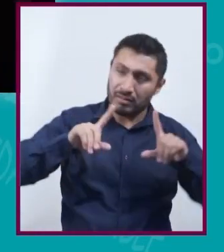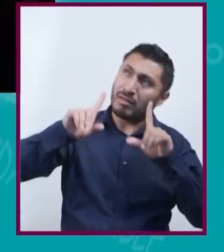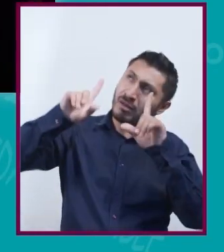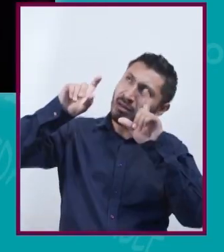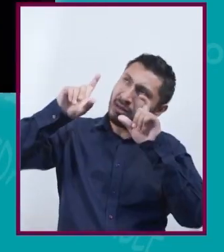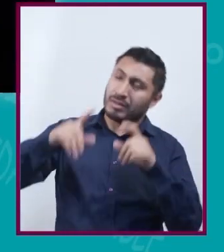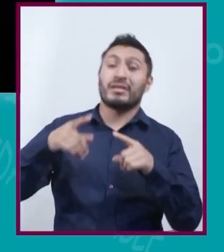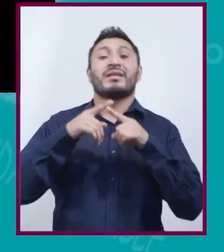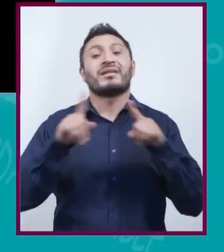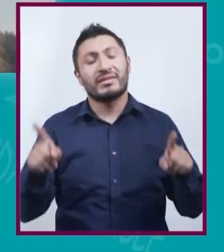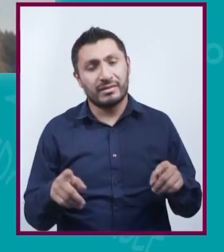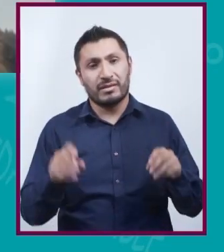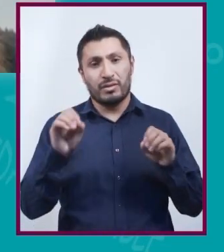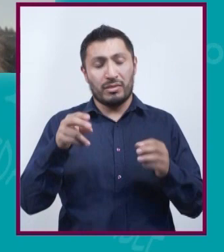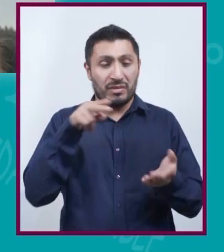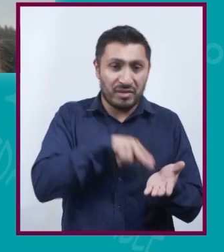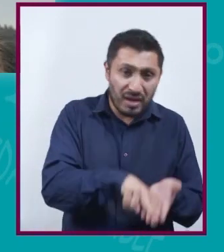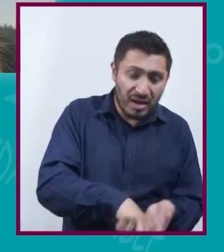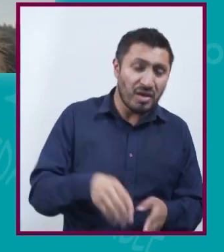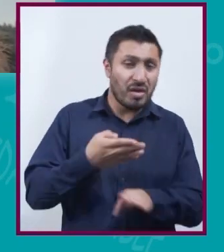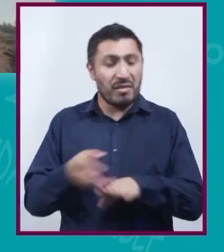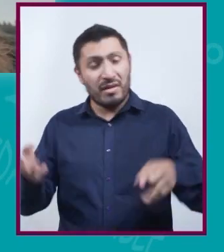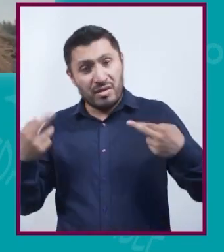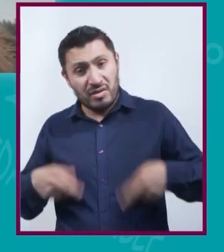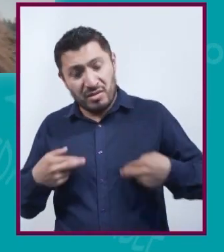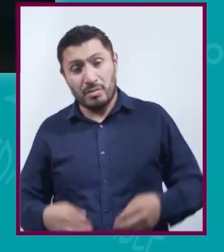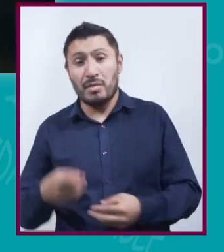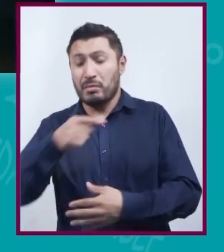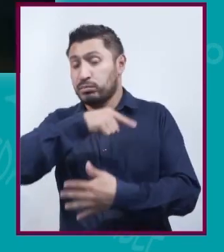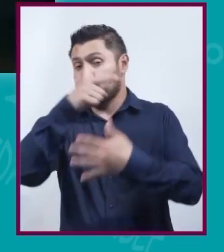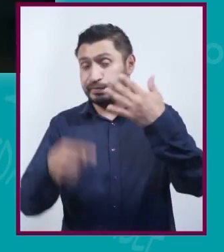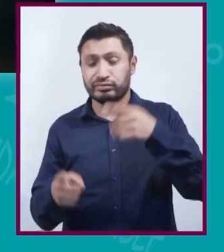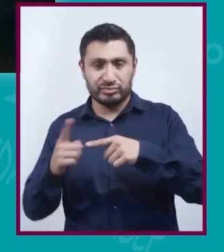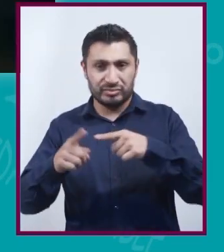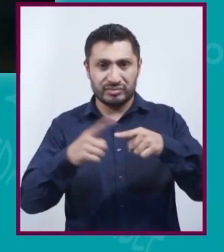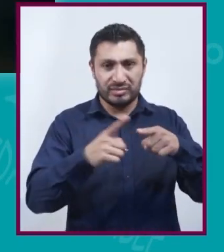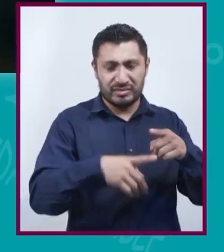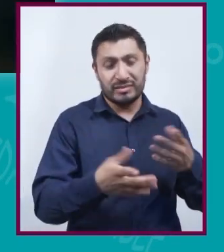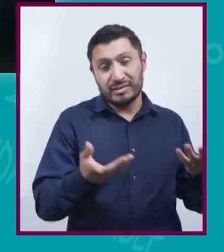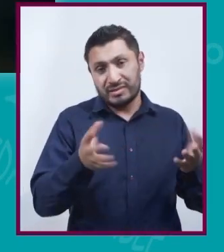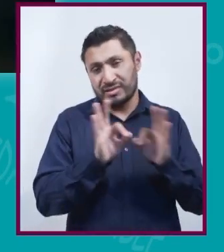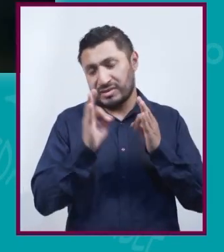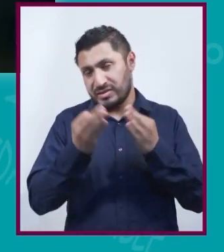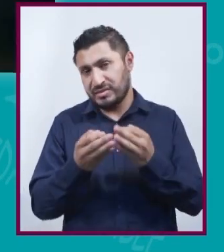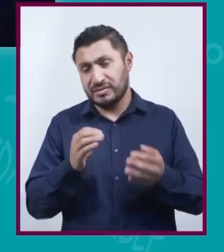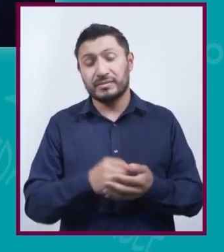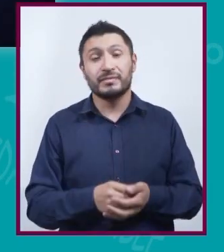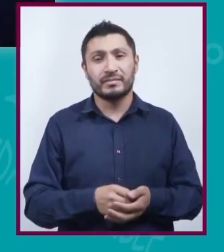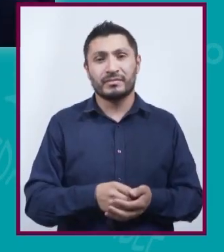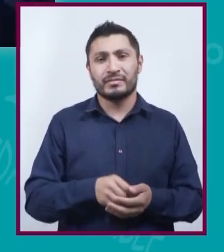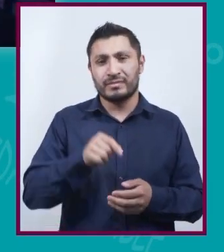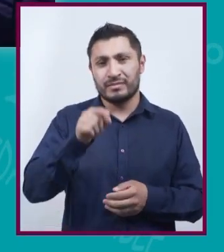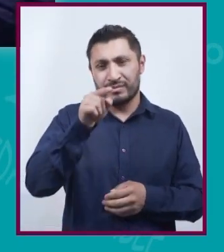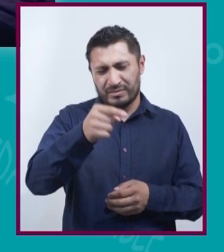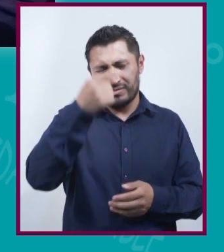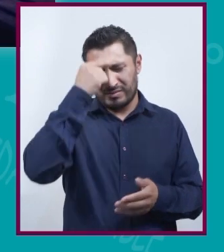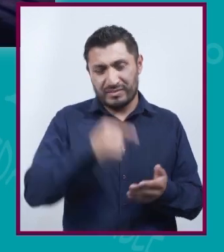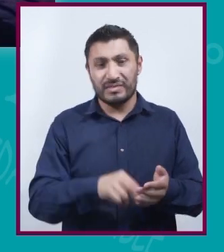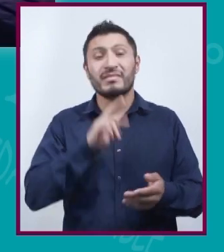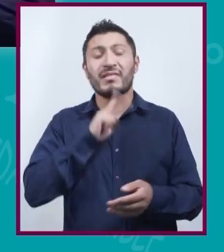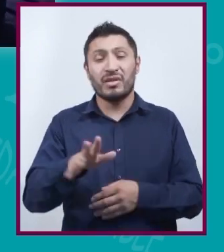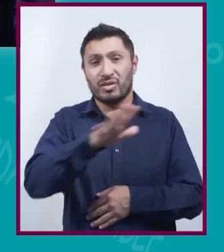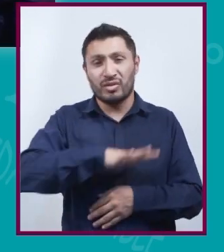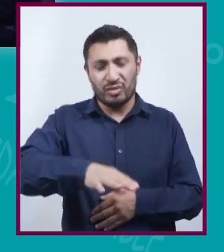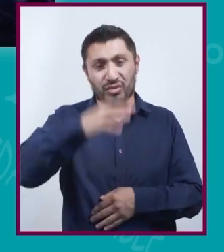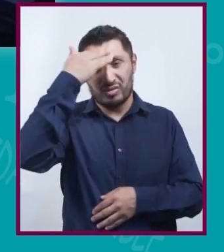a un personaje desde arriba que desde abajo, o vestirlo de negro o de blanco, entre otras muchísimas opciones más complejas.